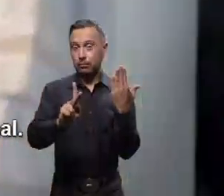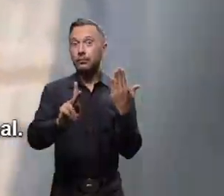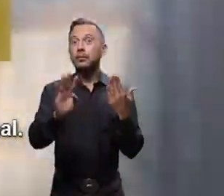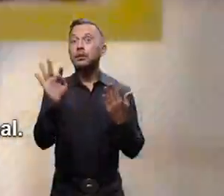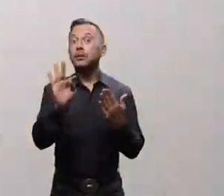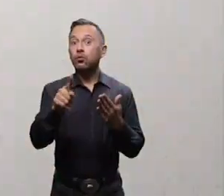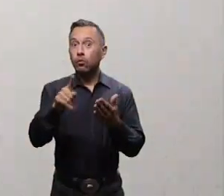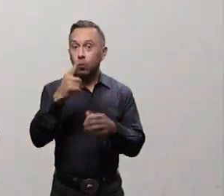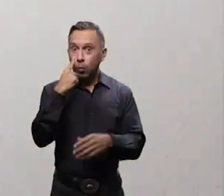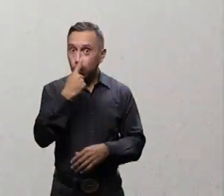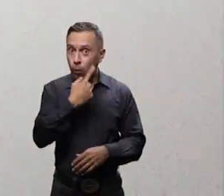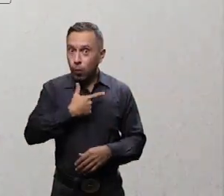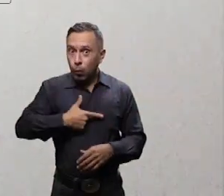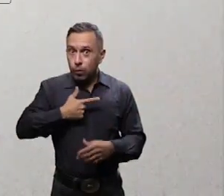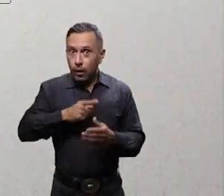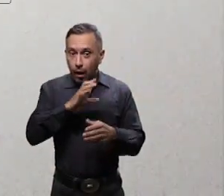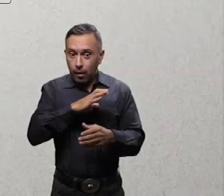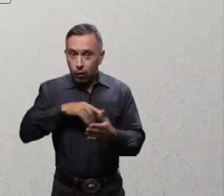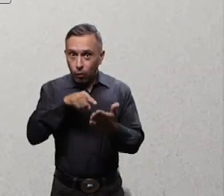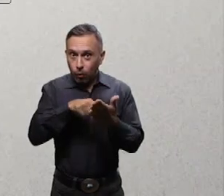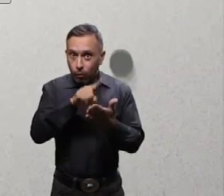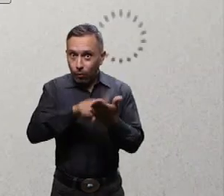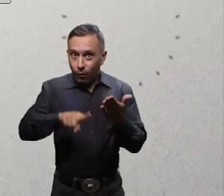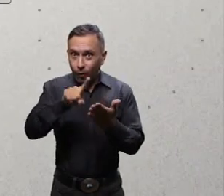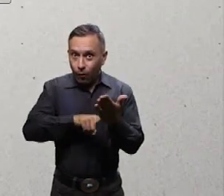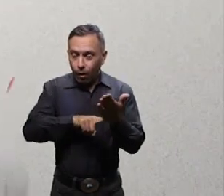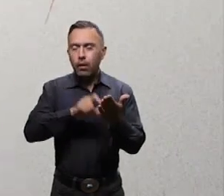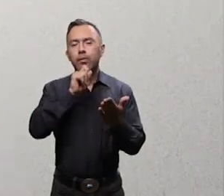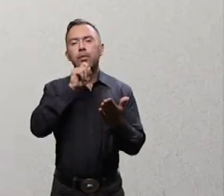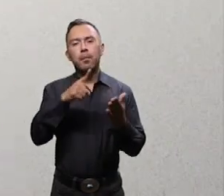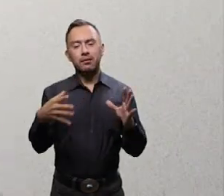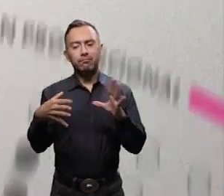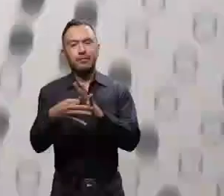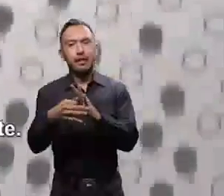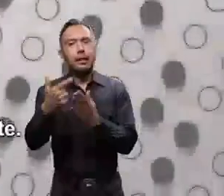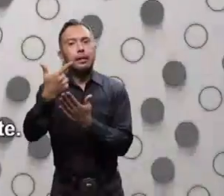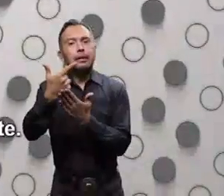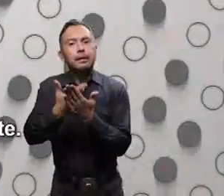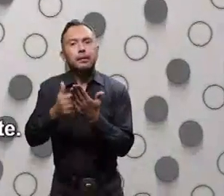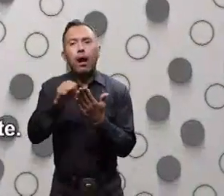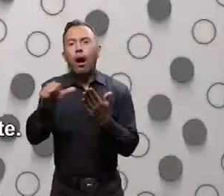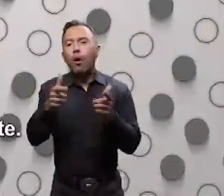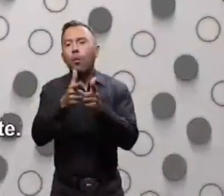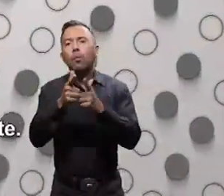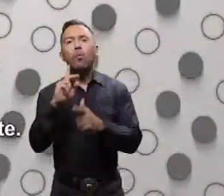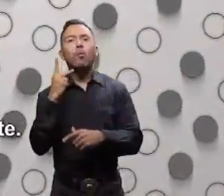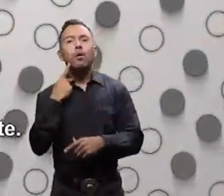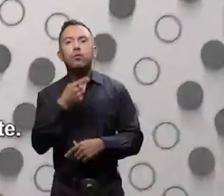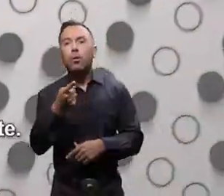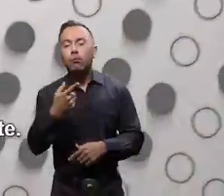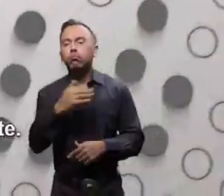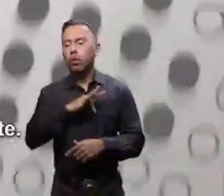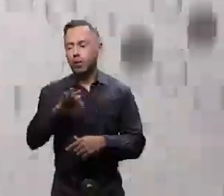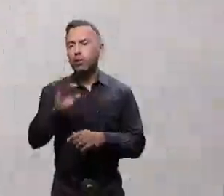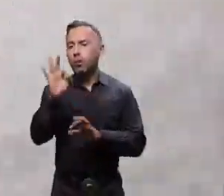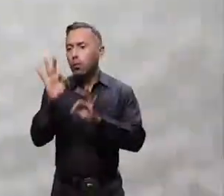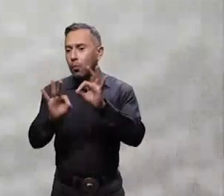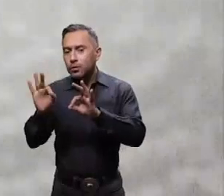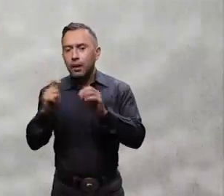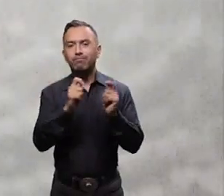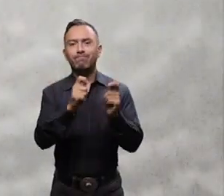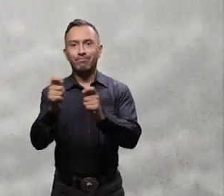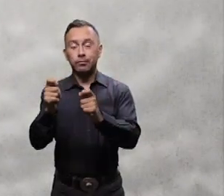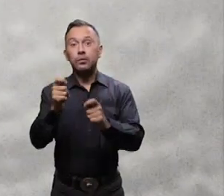representación proporcional. Cuando marcas la candidatura de tu preferencia, también estás votando por la lista de representación proporcional del partido que elegiste. Y